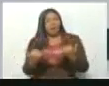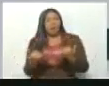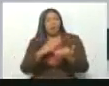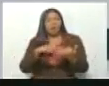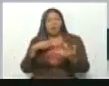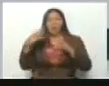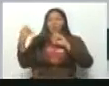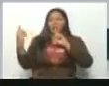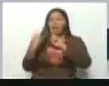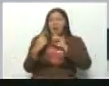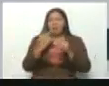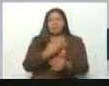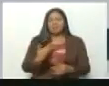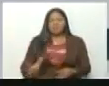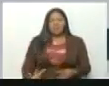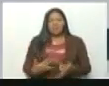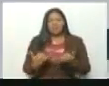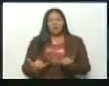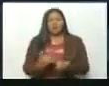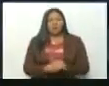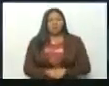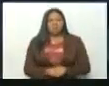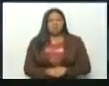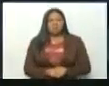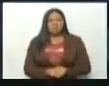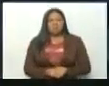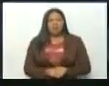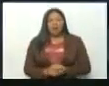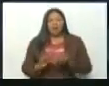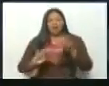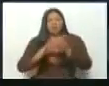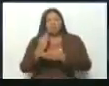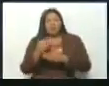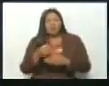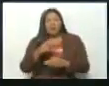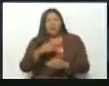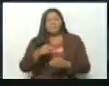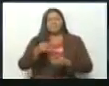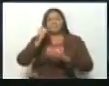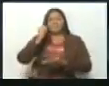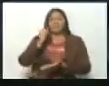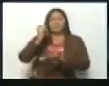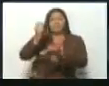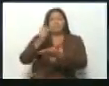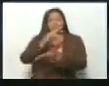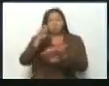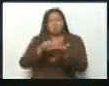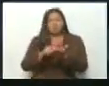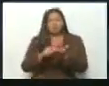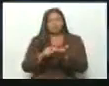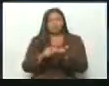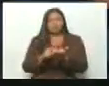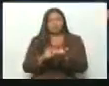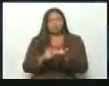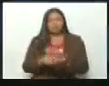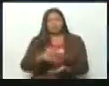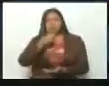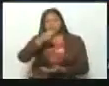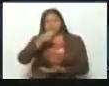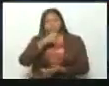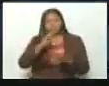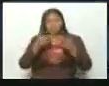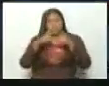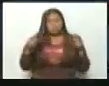que lo conversaba yo con la presidenta de la Fundación del Premio Nacional de Periodismo, Desiree Santos Amaral, quien viene de una